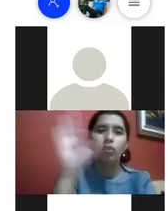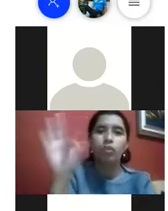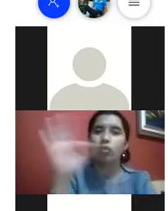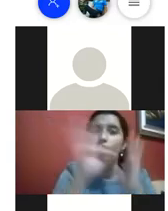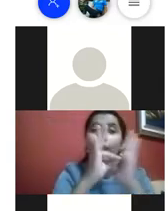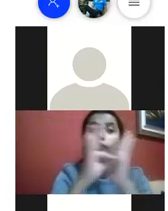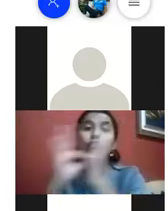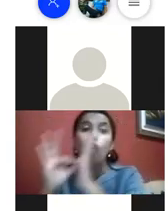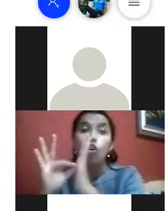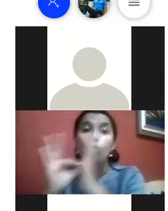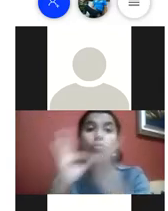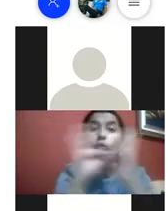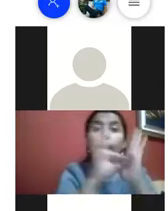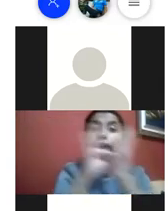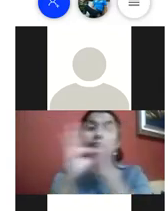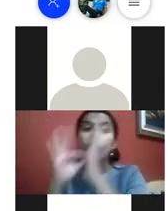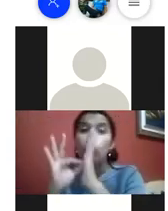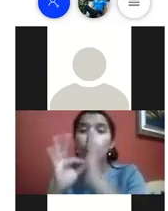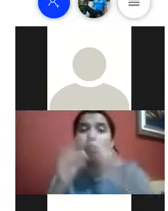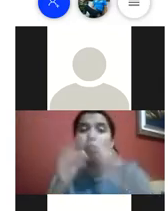Entonces, dividimos entre 100.